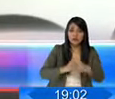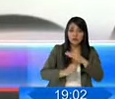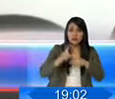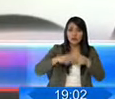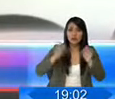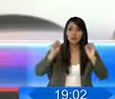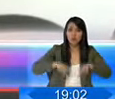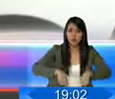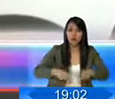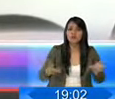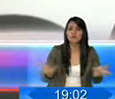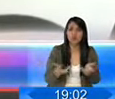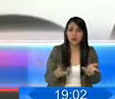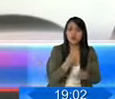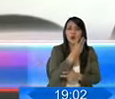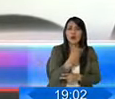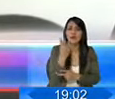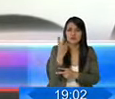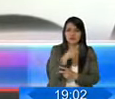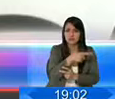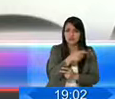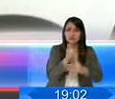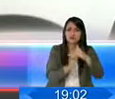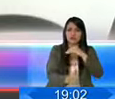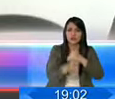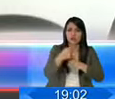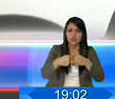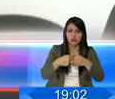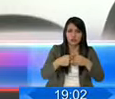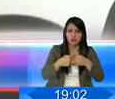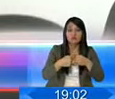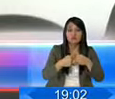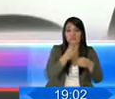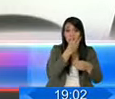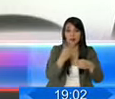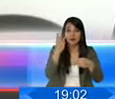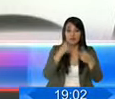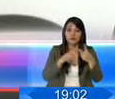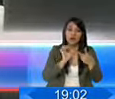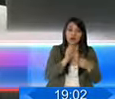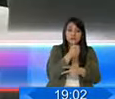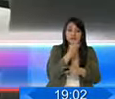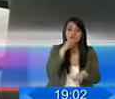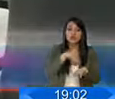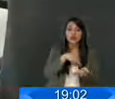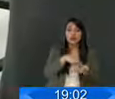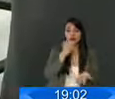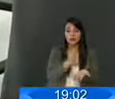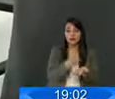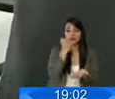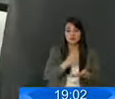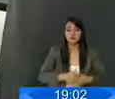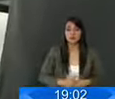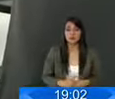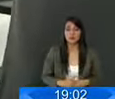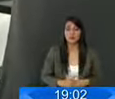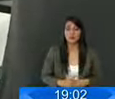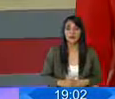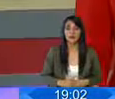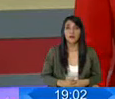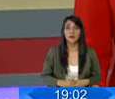de Quito, lo tiene a su alcance, tanto en la página web como dirigiéndose a la notaría. Informó Andrea